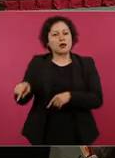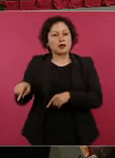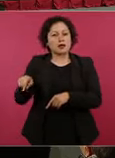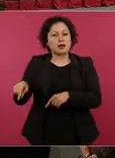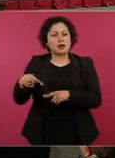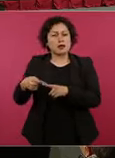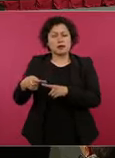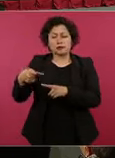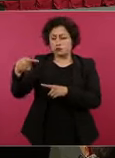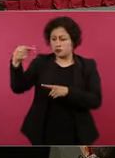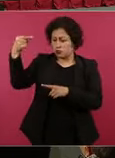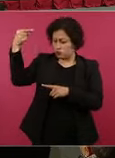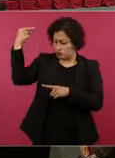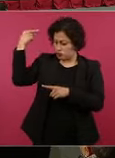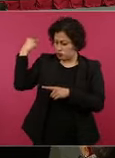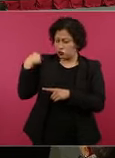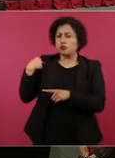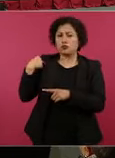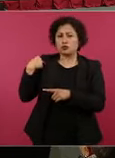años